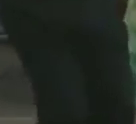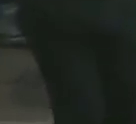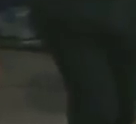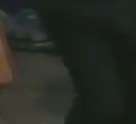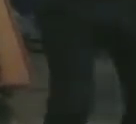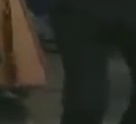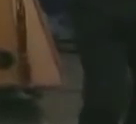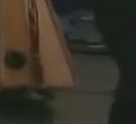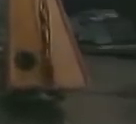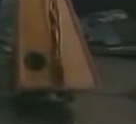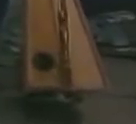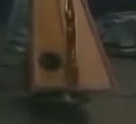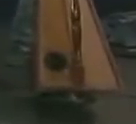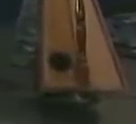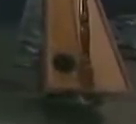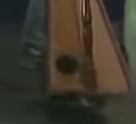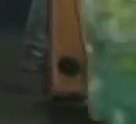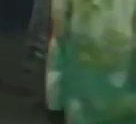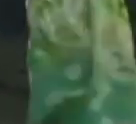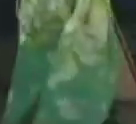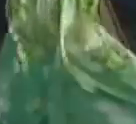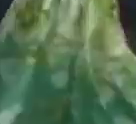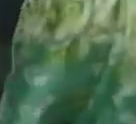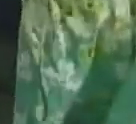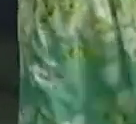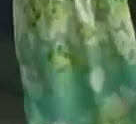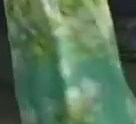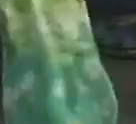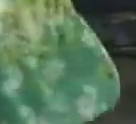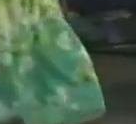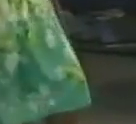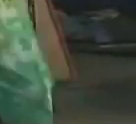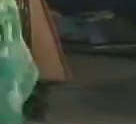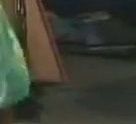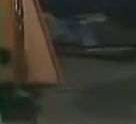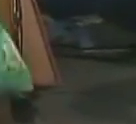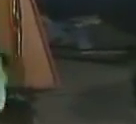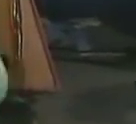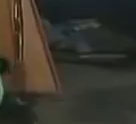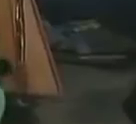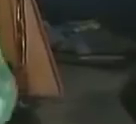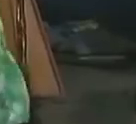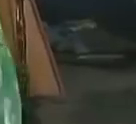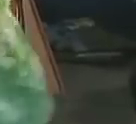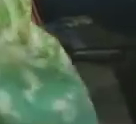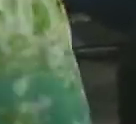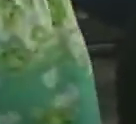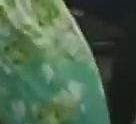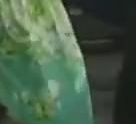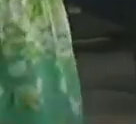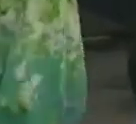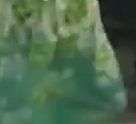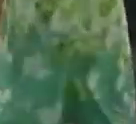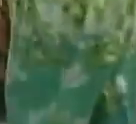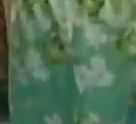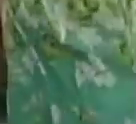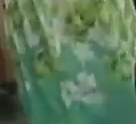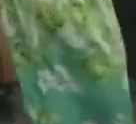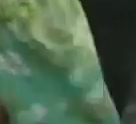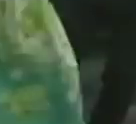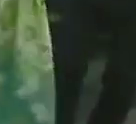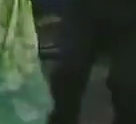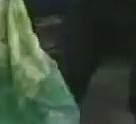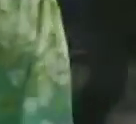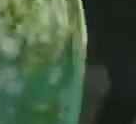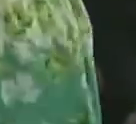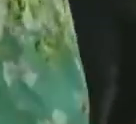anunció que para el próximo 18 de abril alcanzará el hito de los 6 millones de hectáreas entregadas al pueblo campesino con el